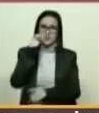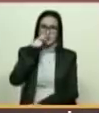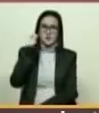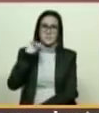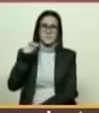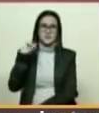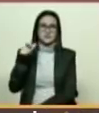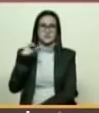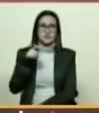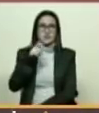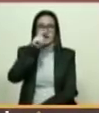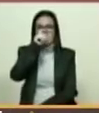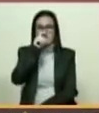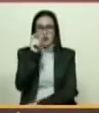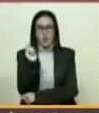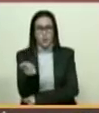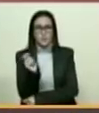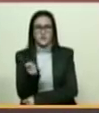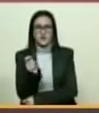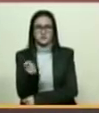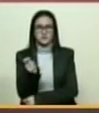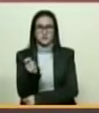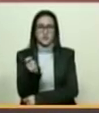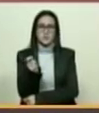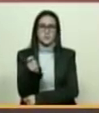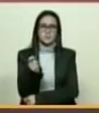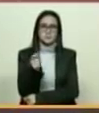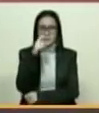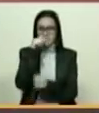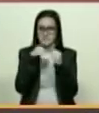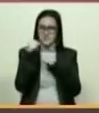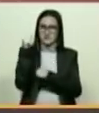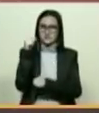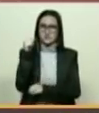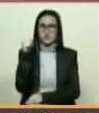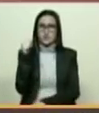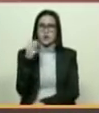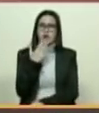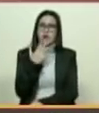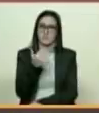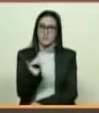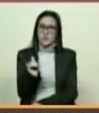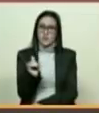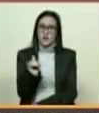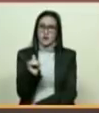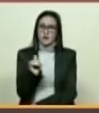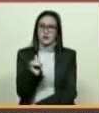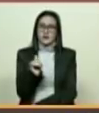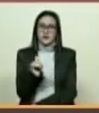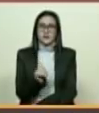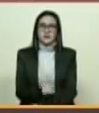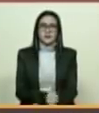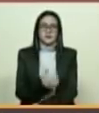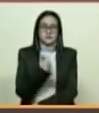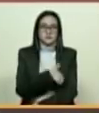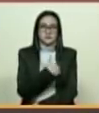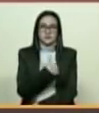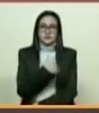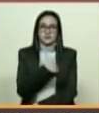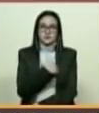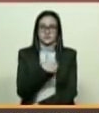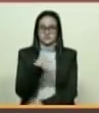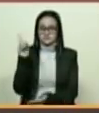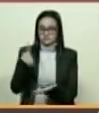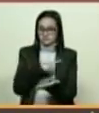en edad de jubilación, en edad de pensiones. Hay un ejemplo muy concreto y muy reciente, el caso de Argentina, donde eliminaron